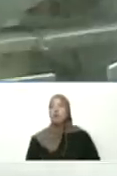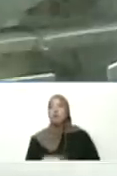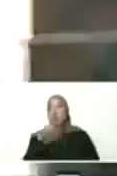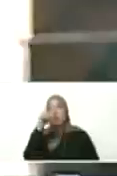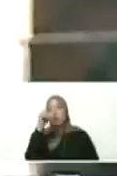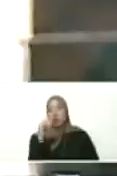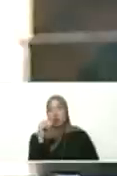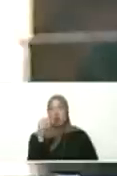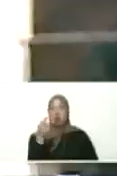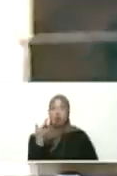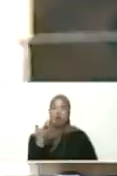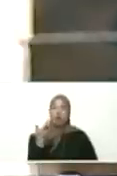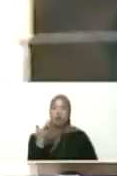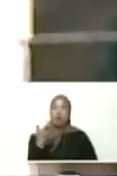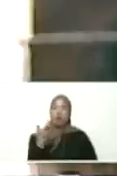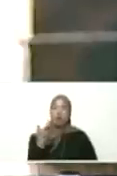pequeños.